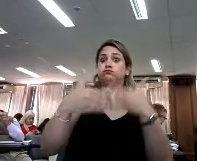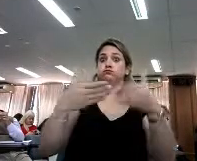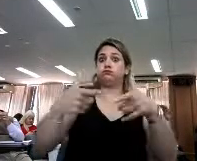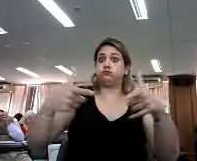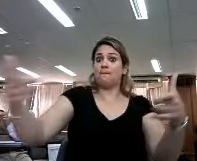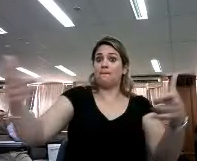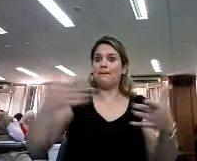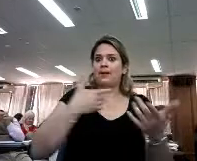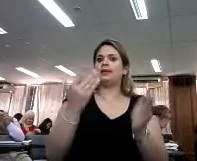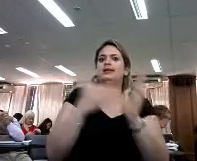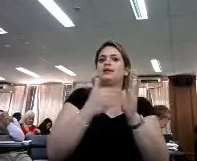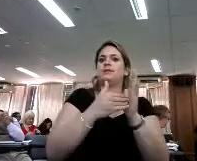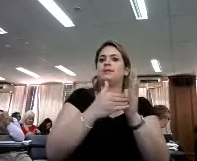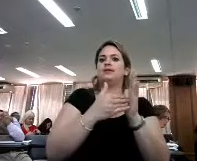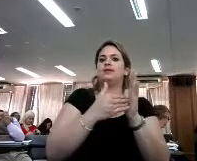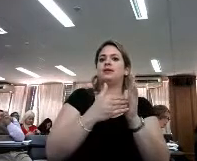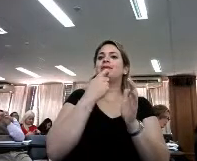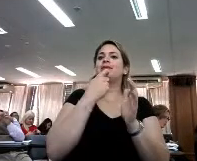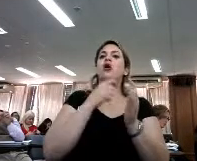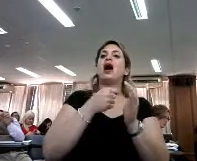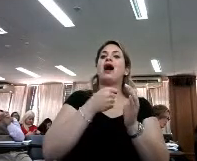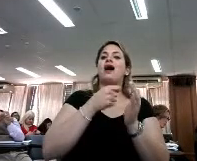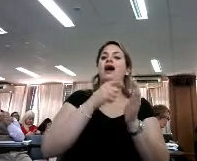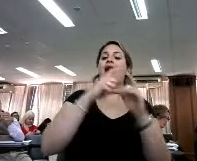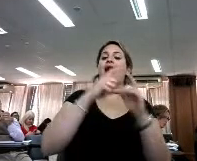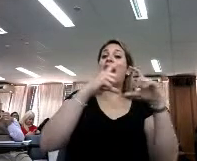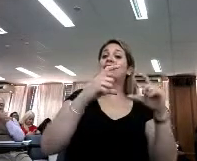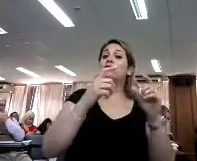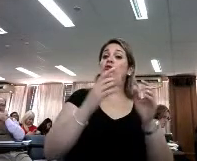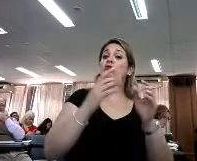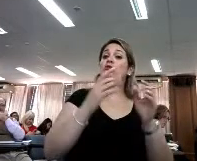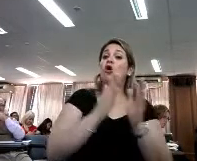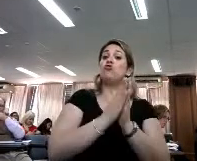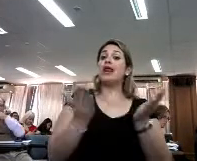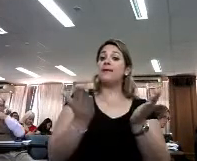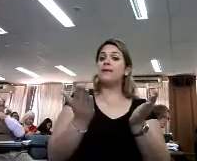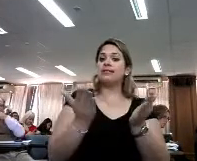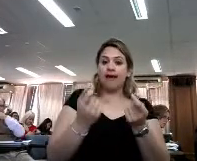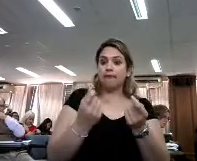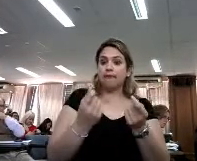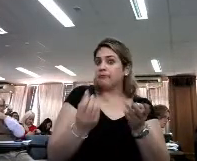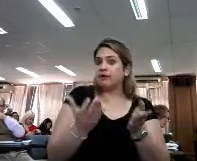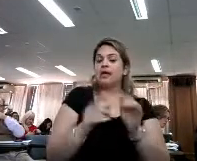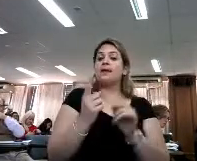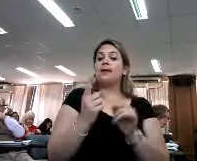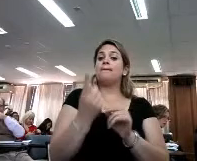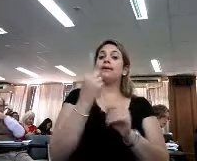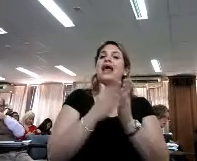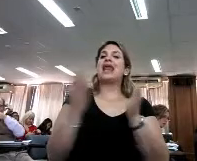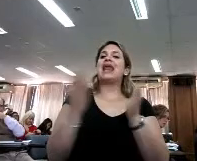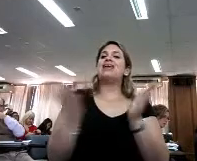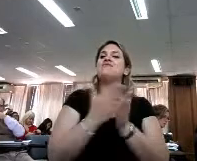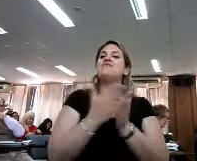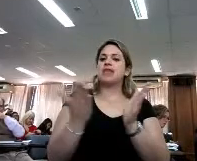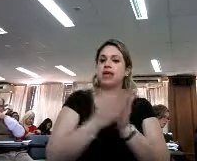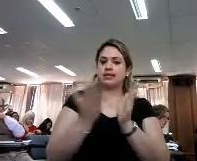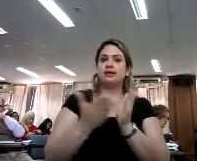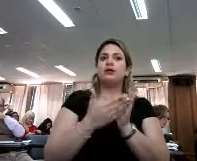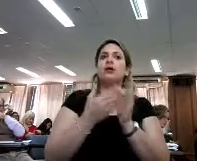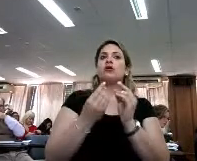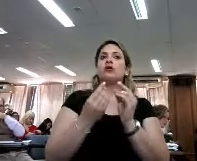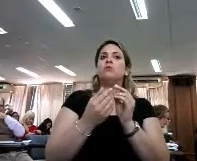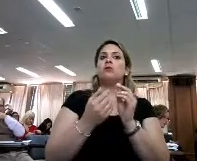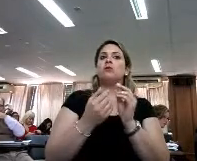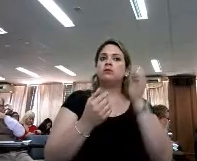encima. En el caso de un artículo de revista esto no se produce. Cuando se crean las primeras revistas, lo que ocurre es